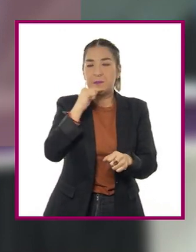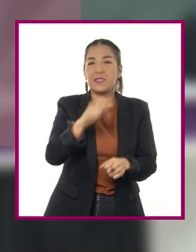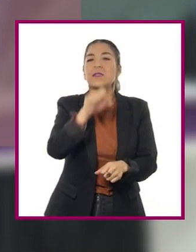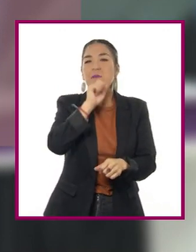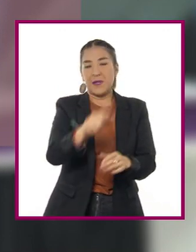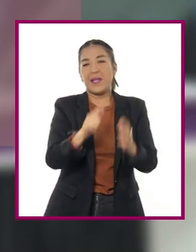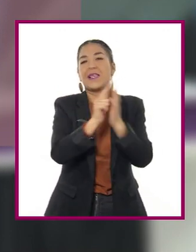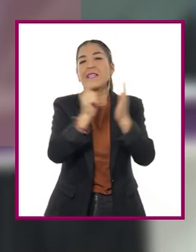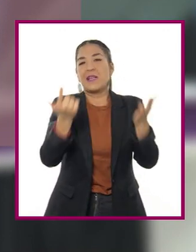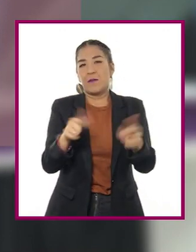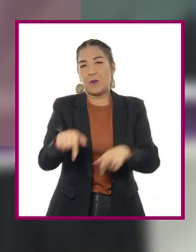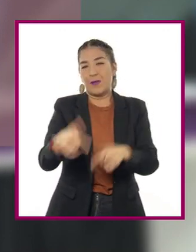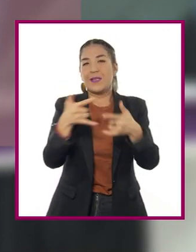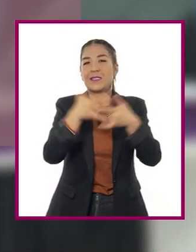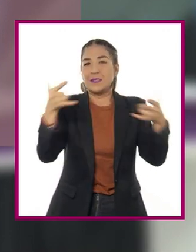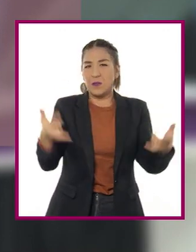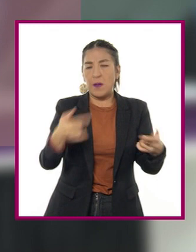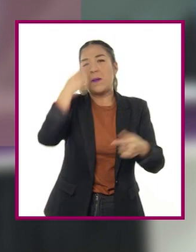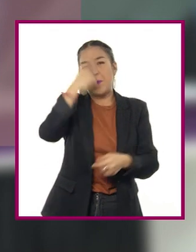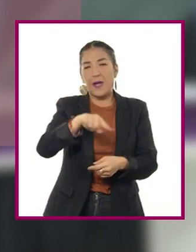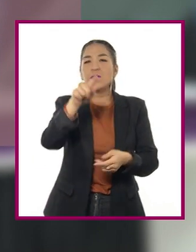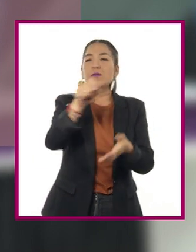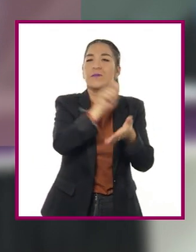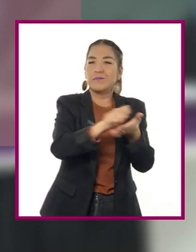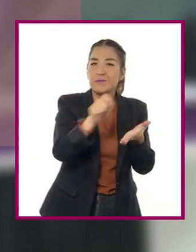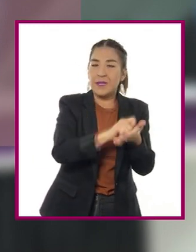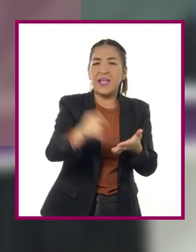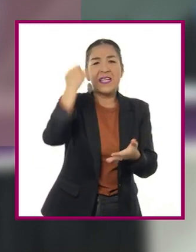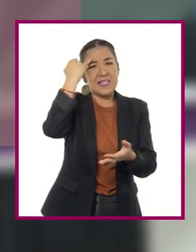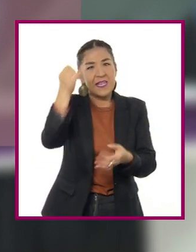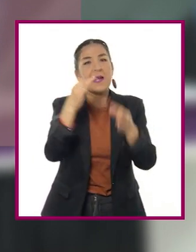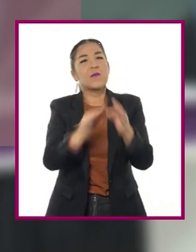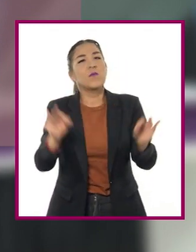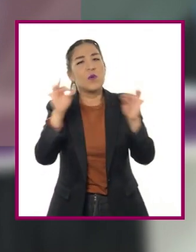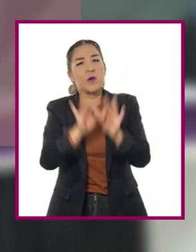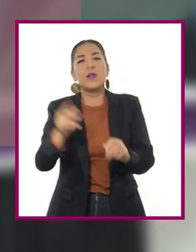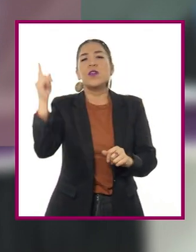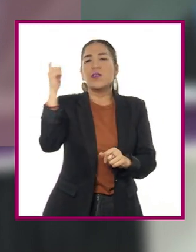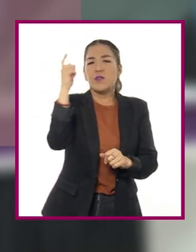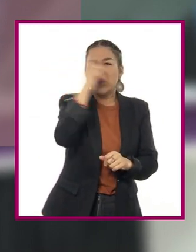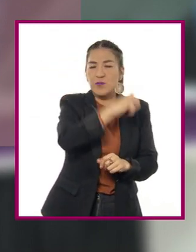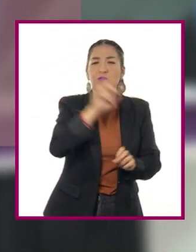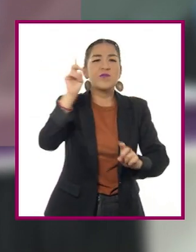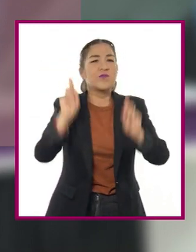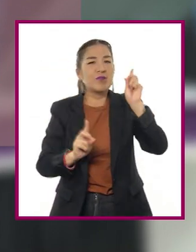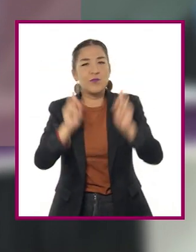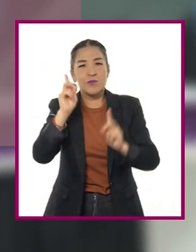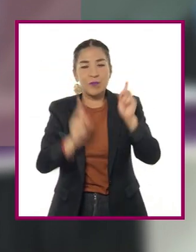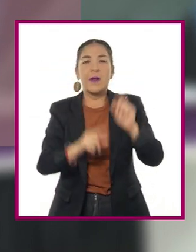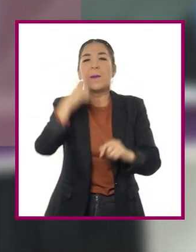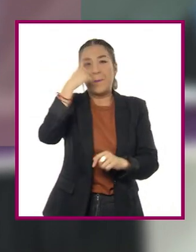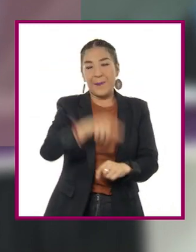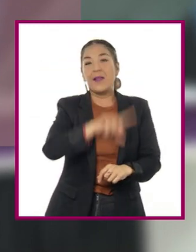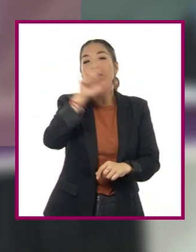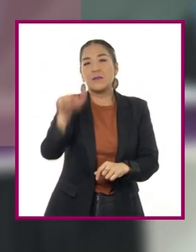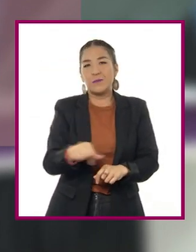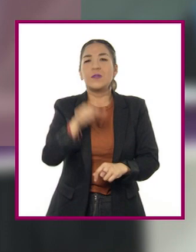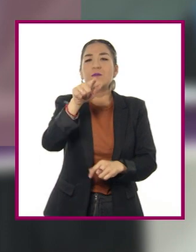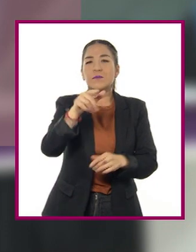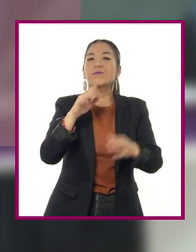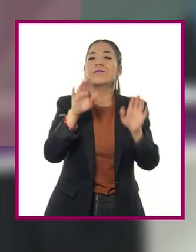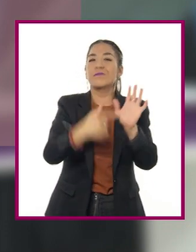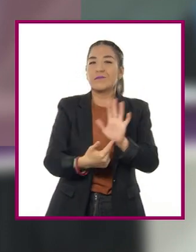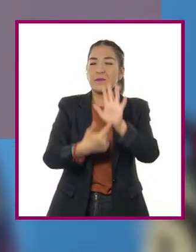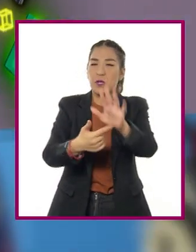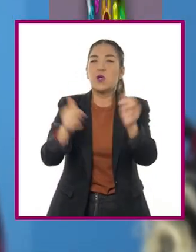para registrar las ideas principales, así como sus dudas y reflexiones para que posteriormente puedan compartir sus avances